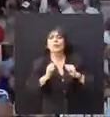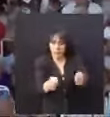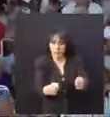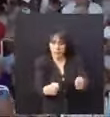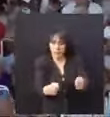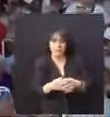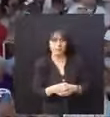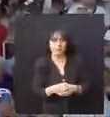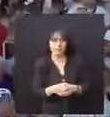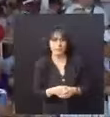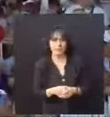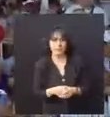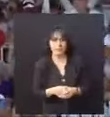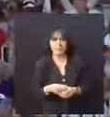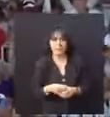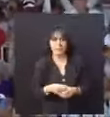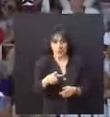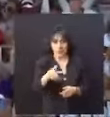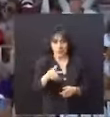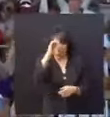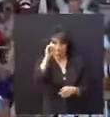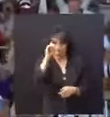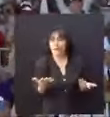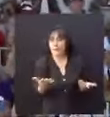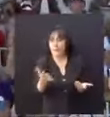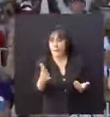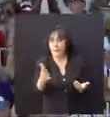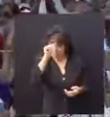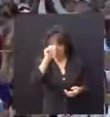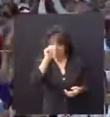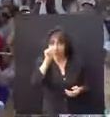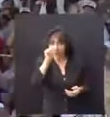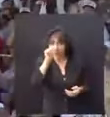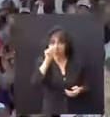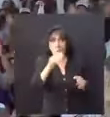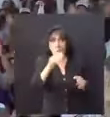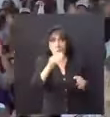¿Quién está de acuerdo? A ver, levanta la mano.